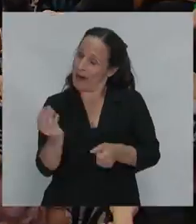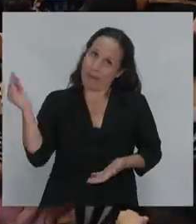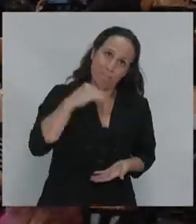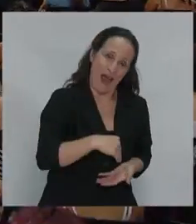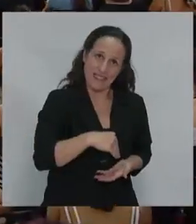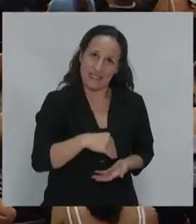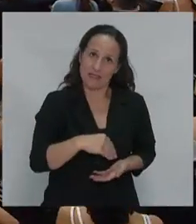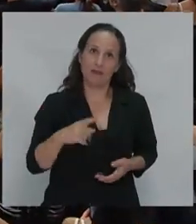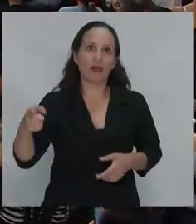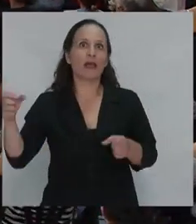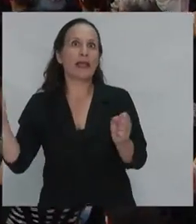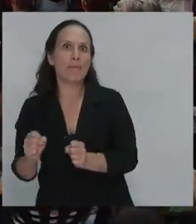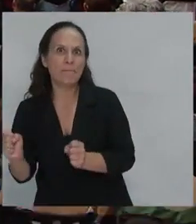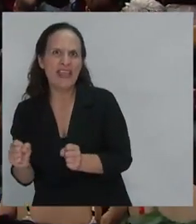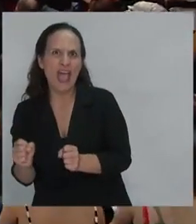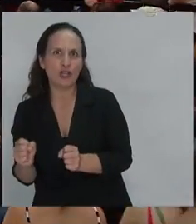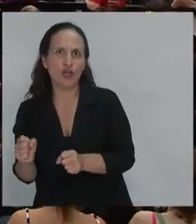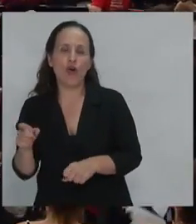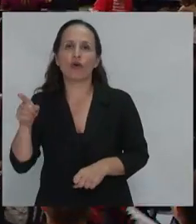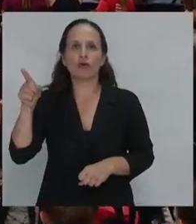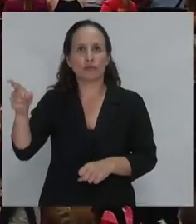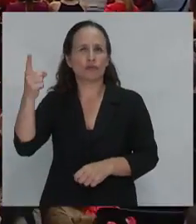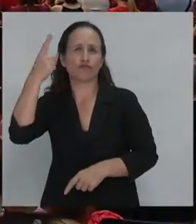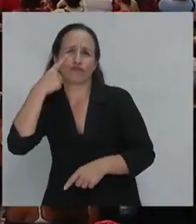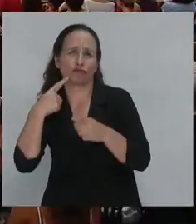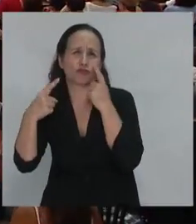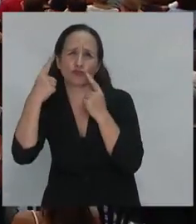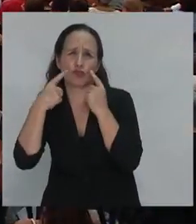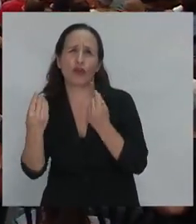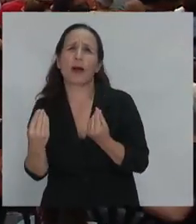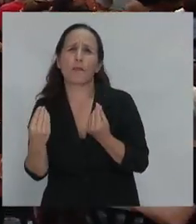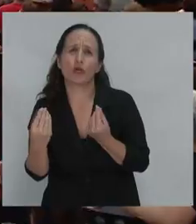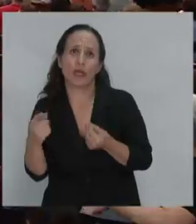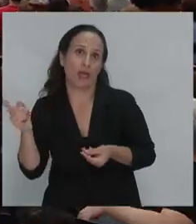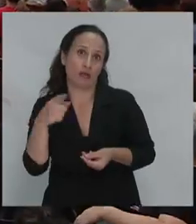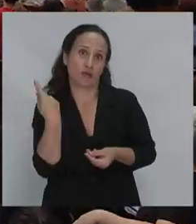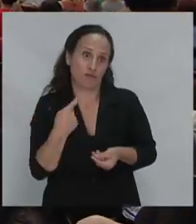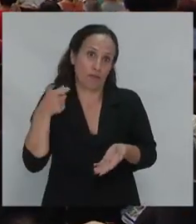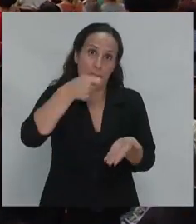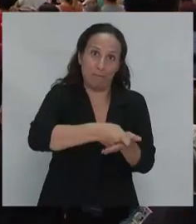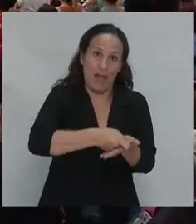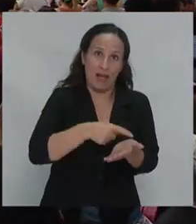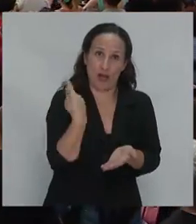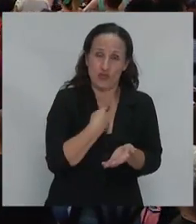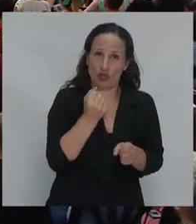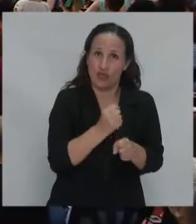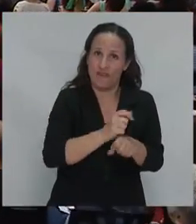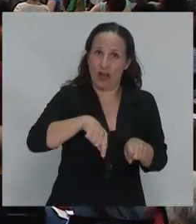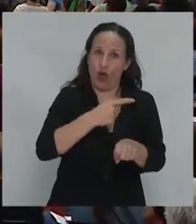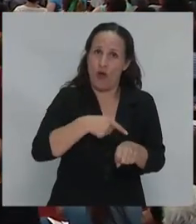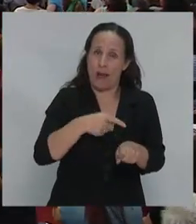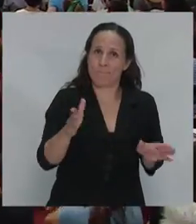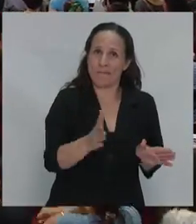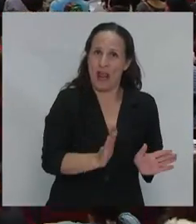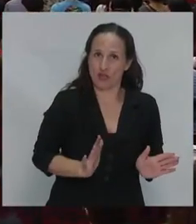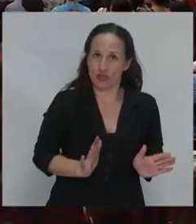el patrón realmente llora porque nos tiene que pagar el sueldo y trabajamos menos horas esos vientos